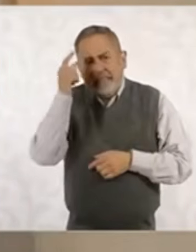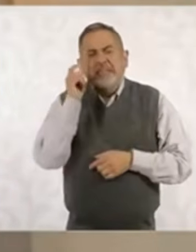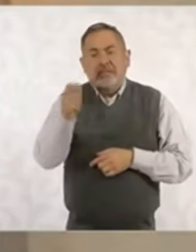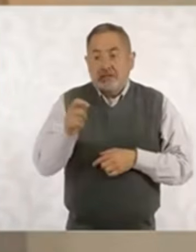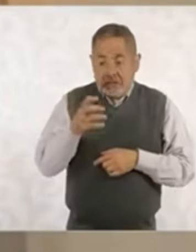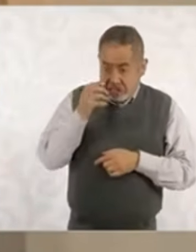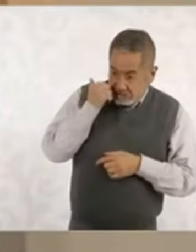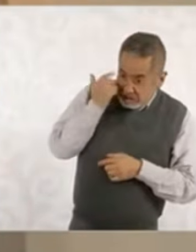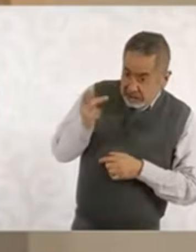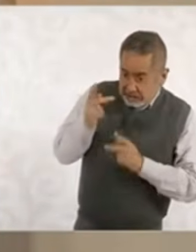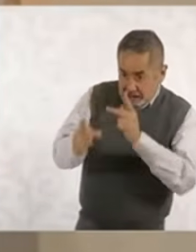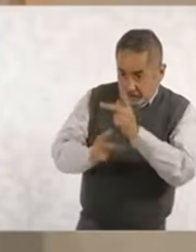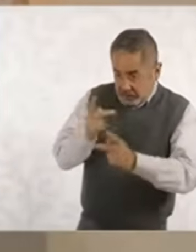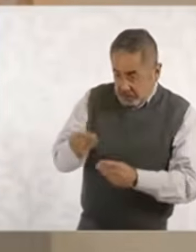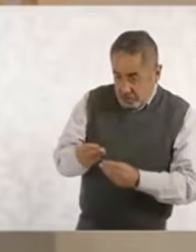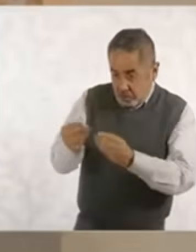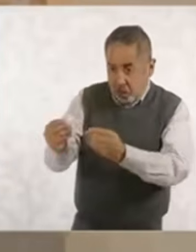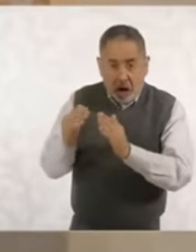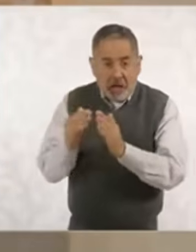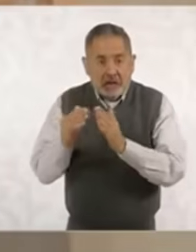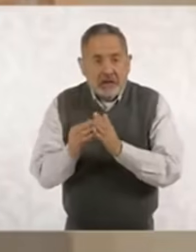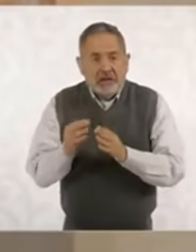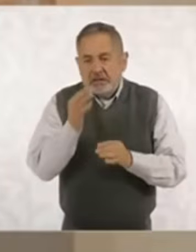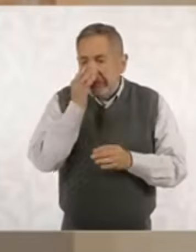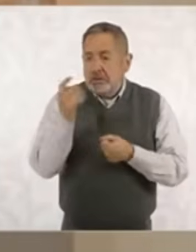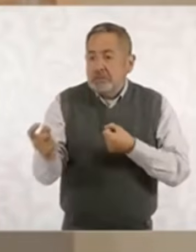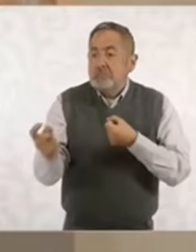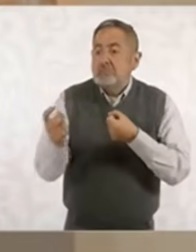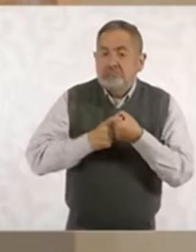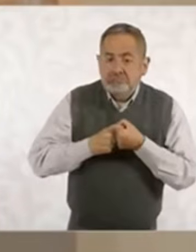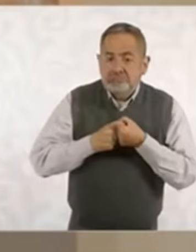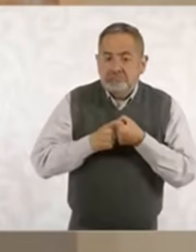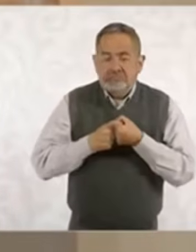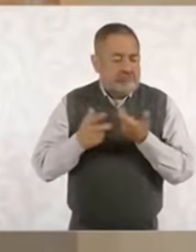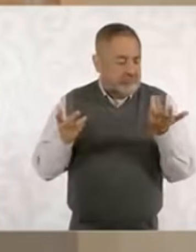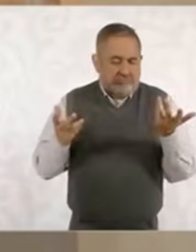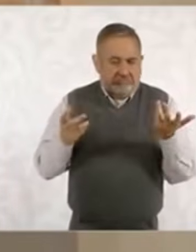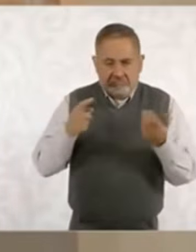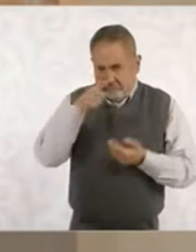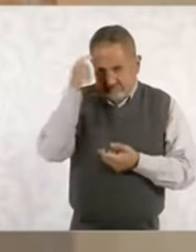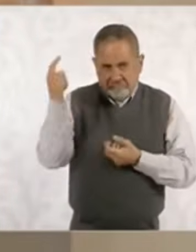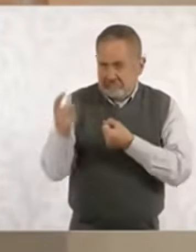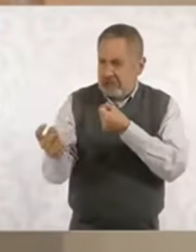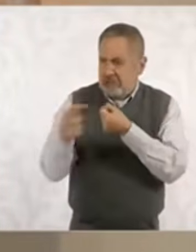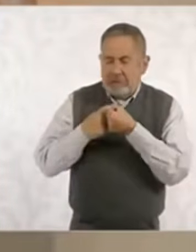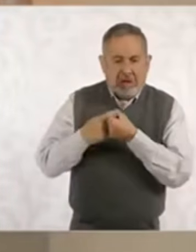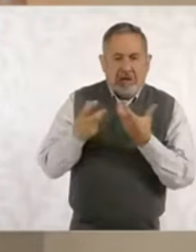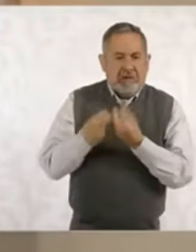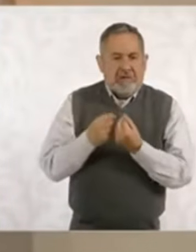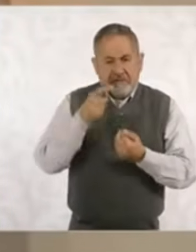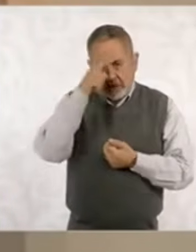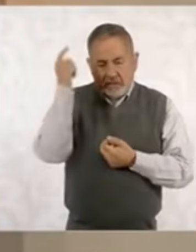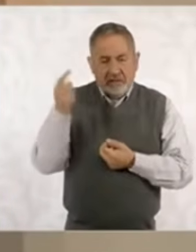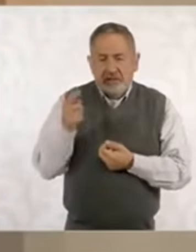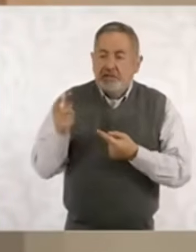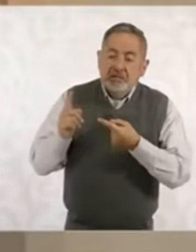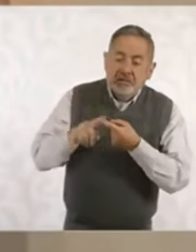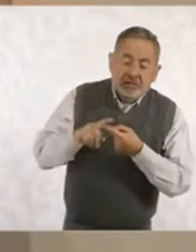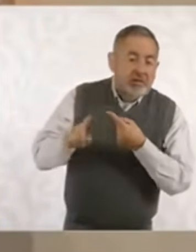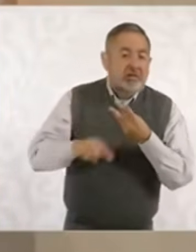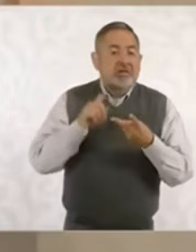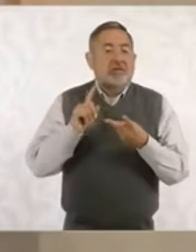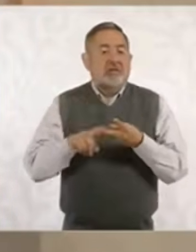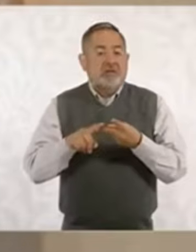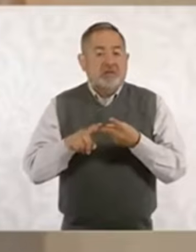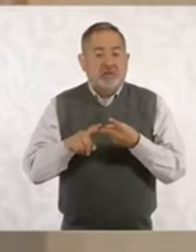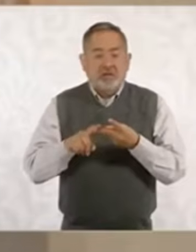un crédito? Se requiere ser derechohabiente, que es condición. Se requiere estar en